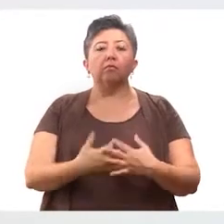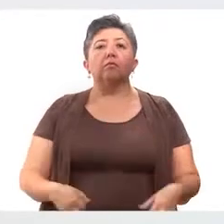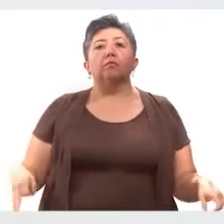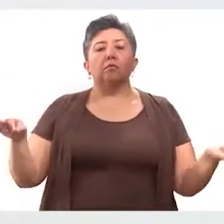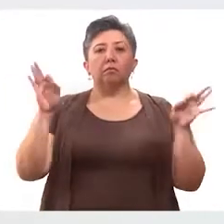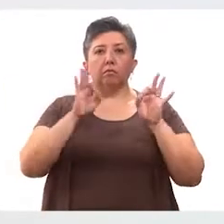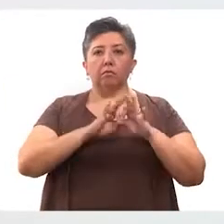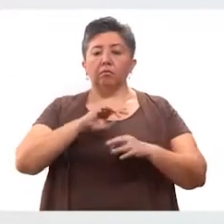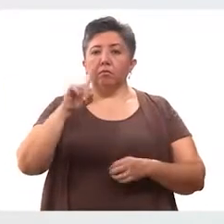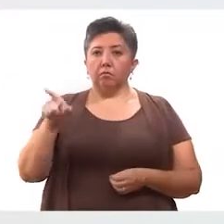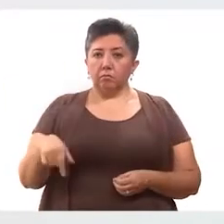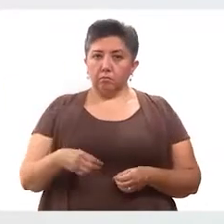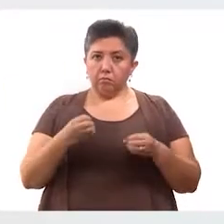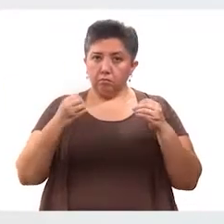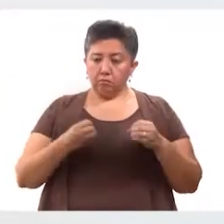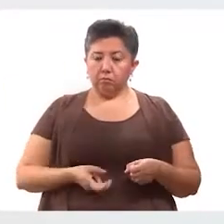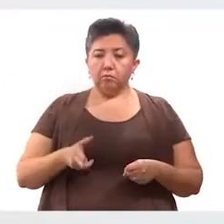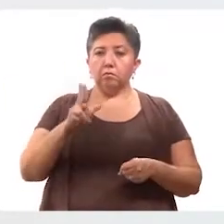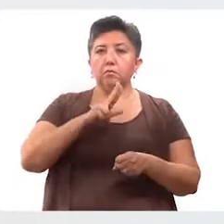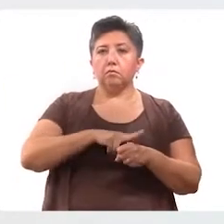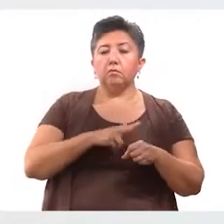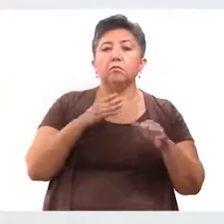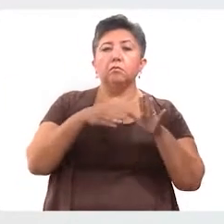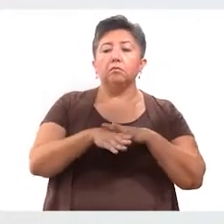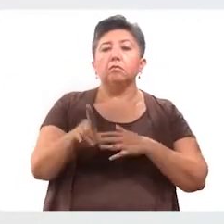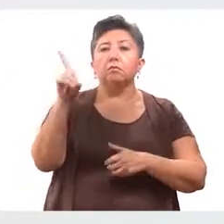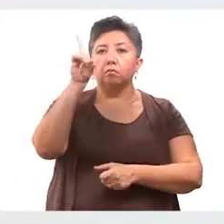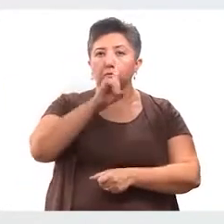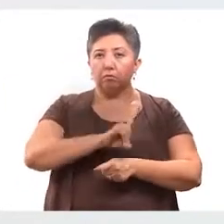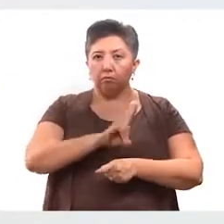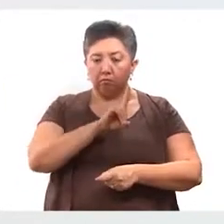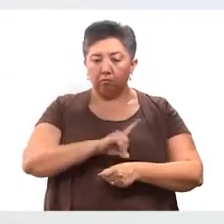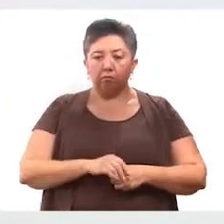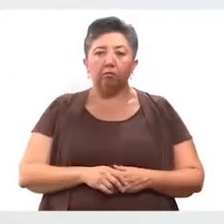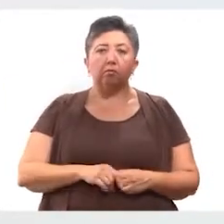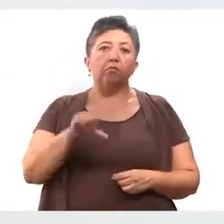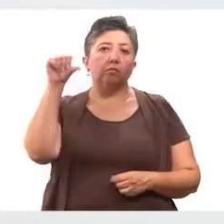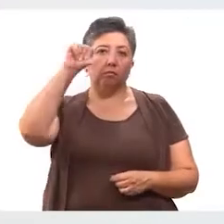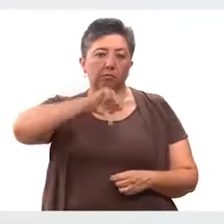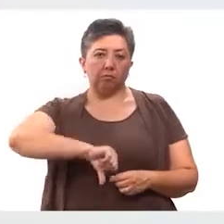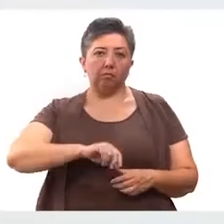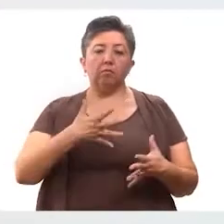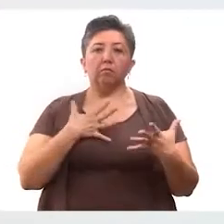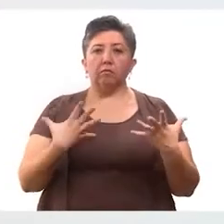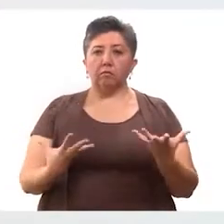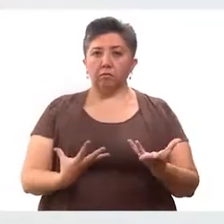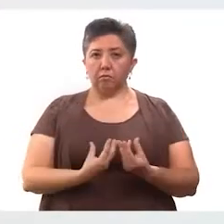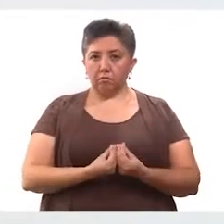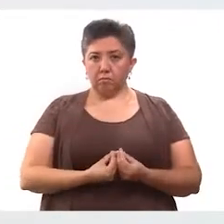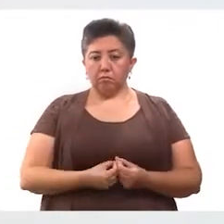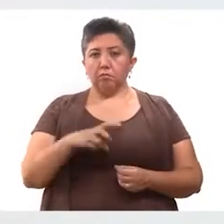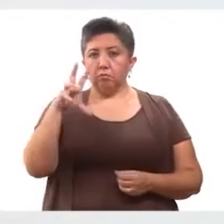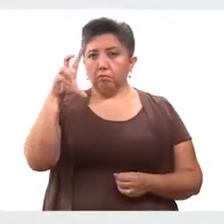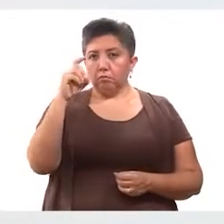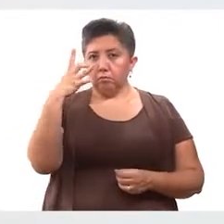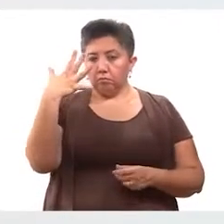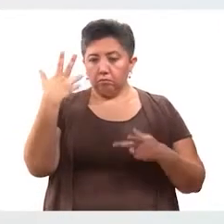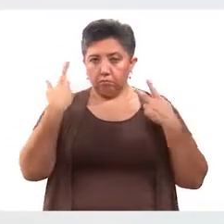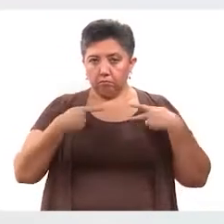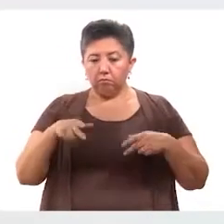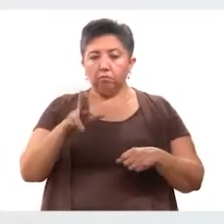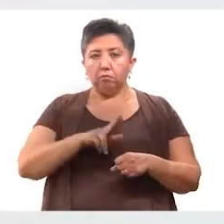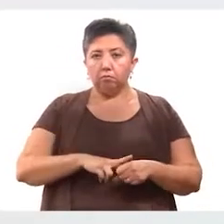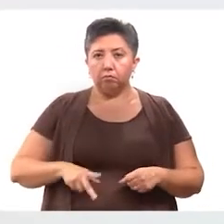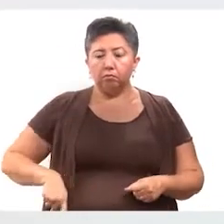económica, los datos más importantes son la ocupación hospitalaria y los ingresos diarios. El día de hoy tenemos 35 pacientes